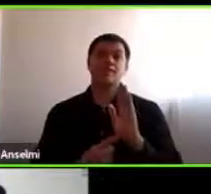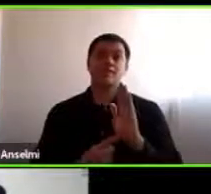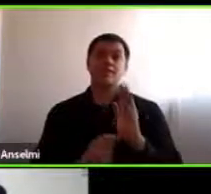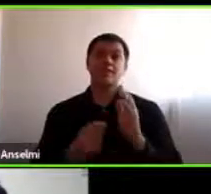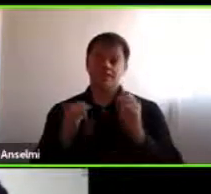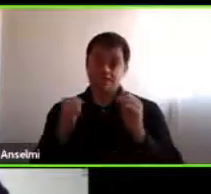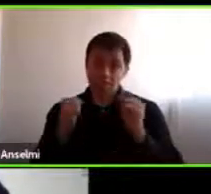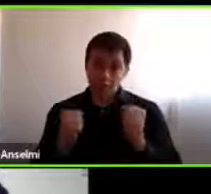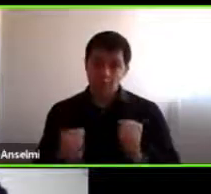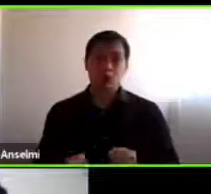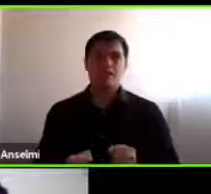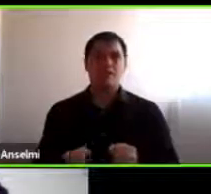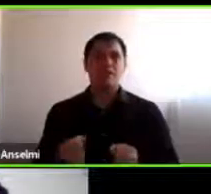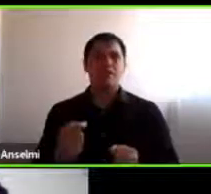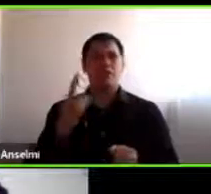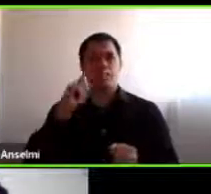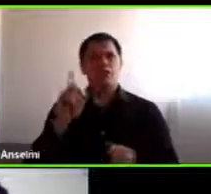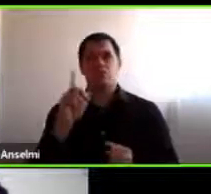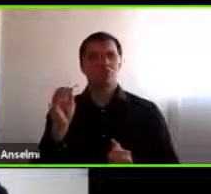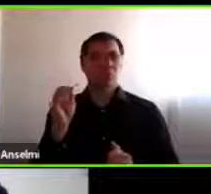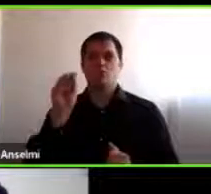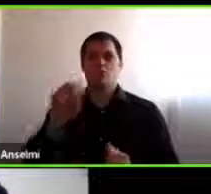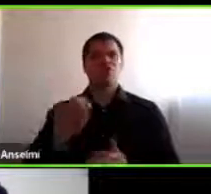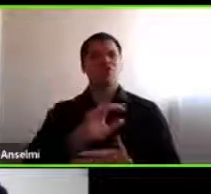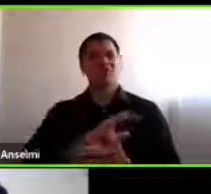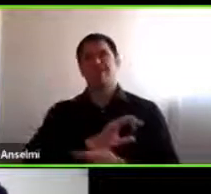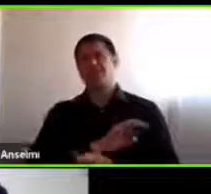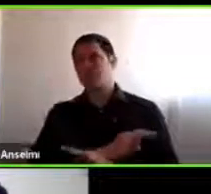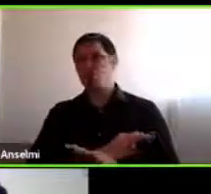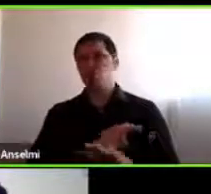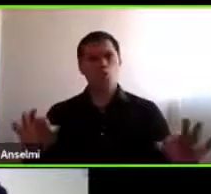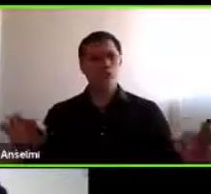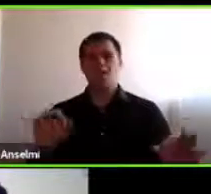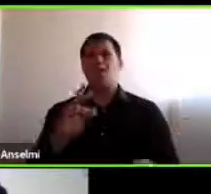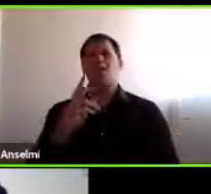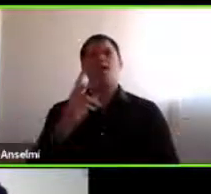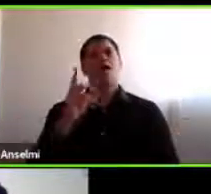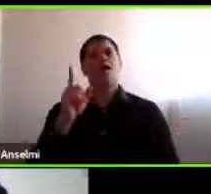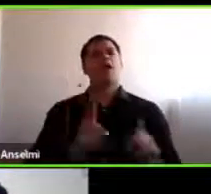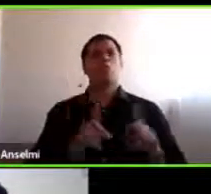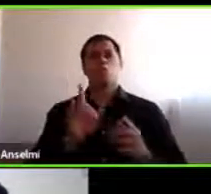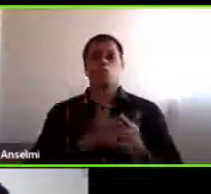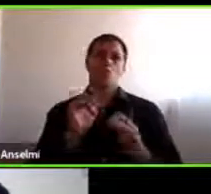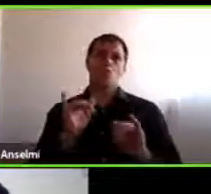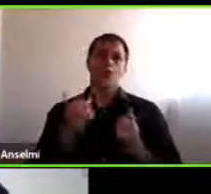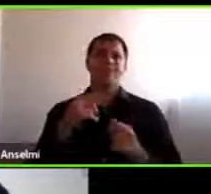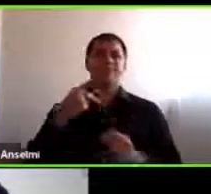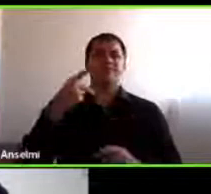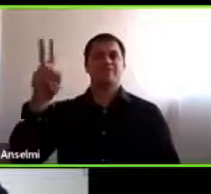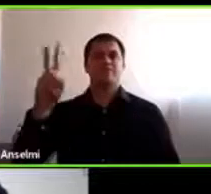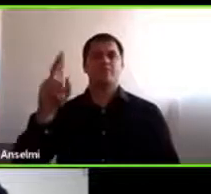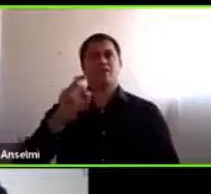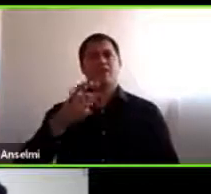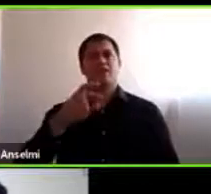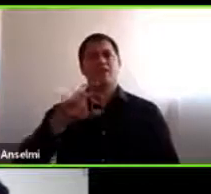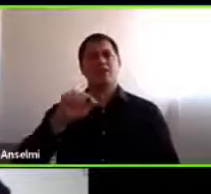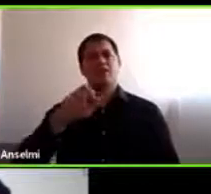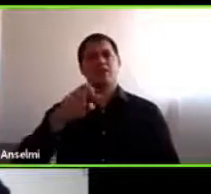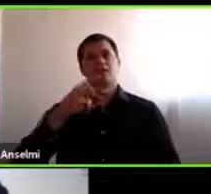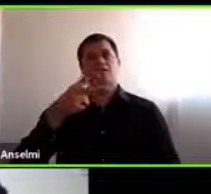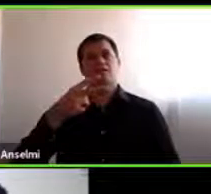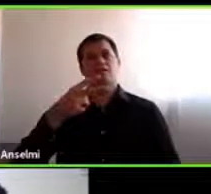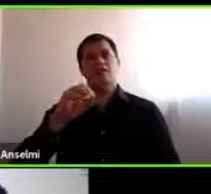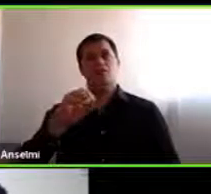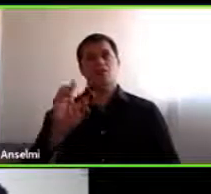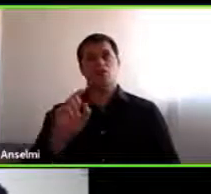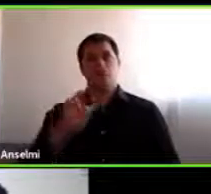pero no se ha implementado en ninguna de las aplicaciones de grafo y por lo tanto sería una característica completamente nueva que no está